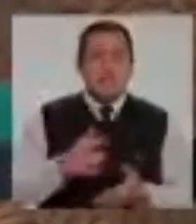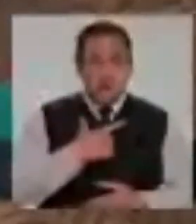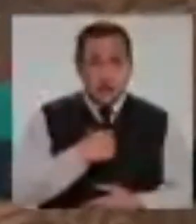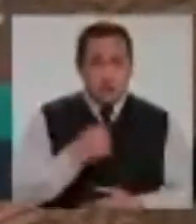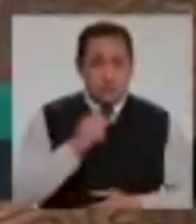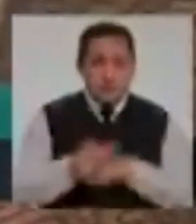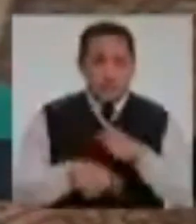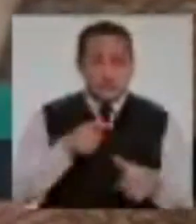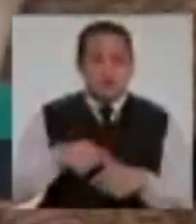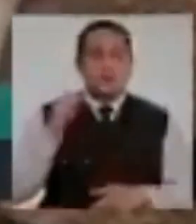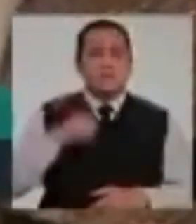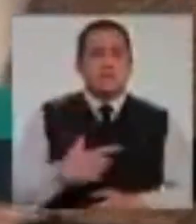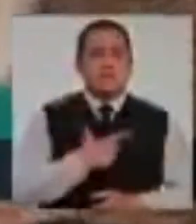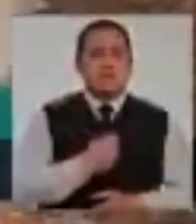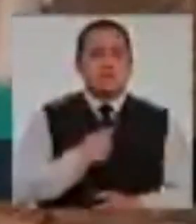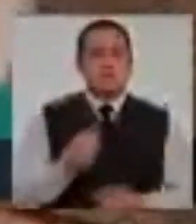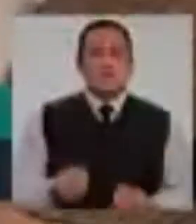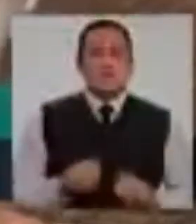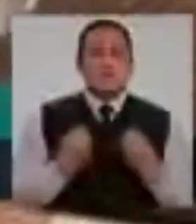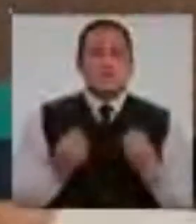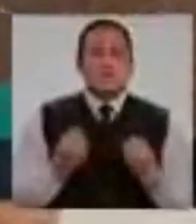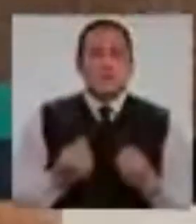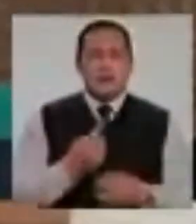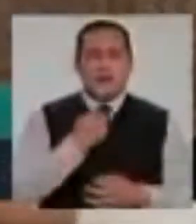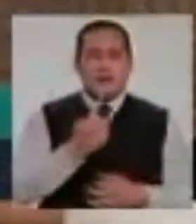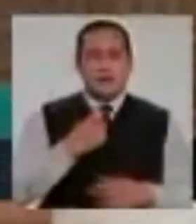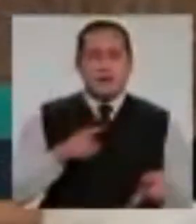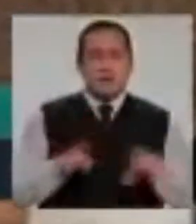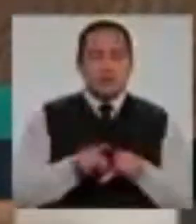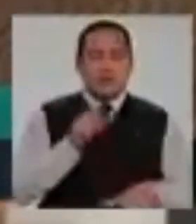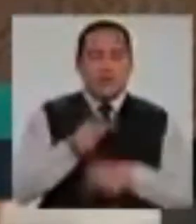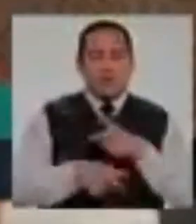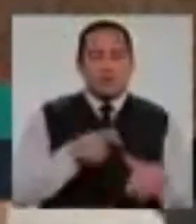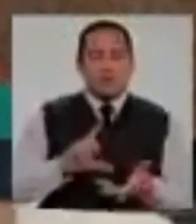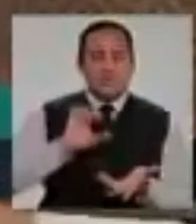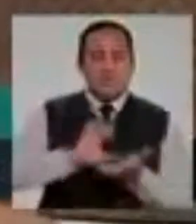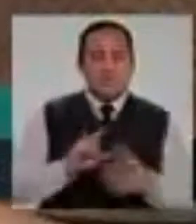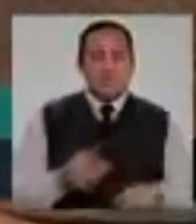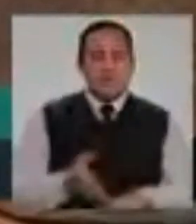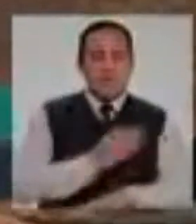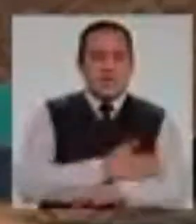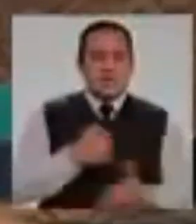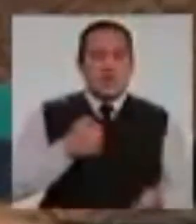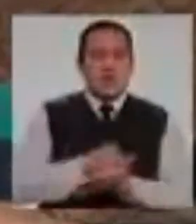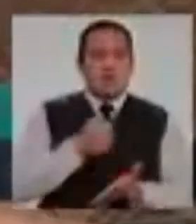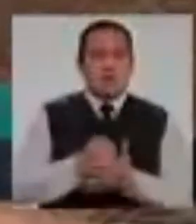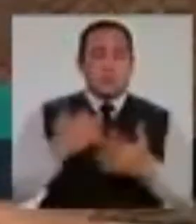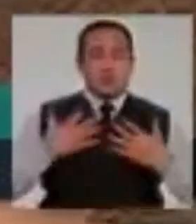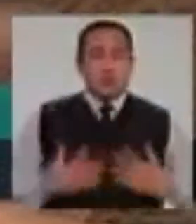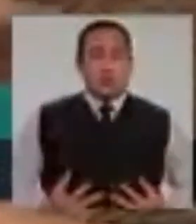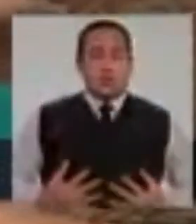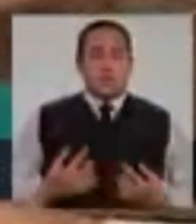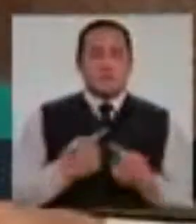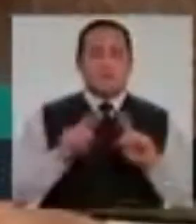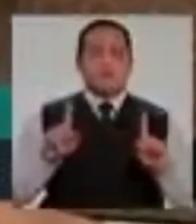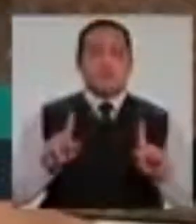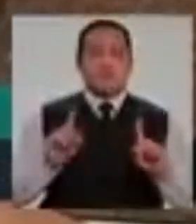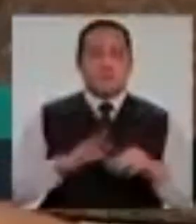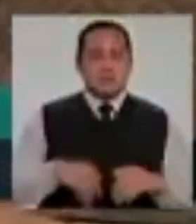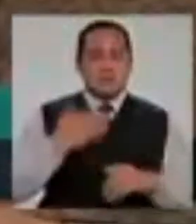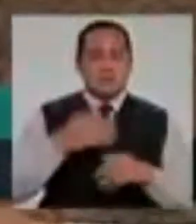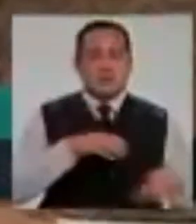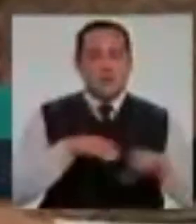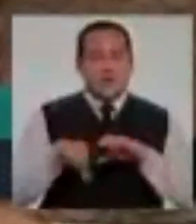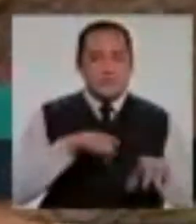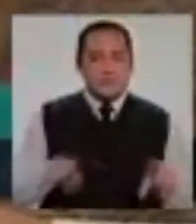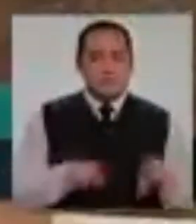gusta ese tipo de diseño? Sí, le gusta porque son, los gentes limeños pueden comprar, antes nosotros lo vestíamos esto, pero esto